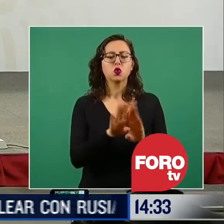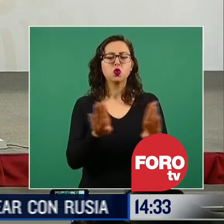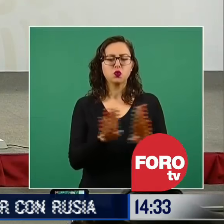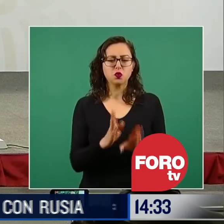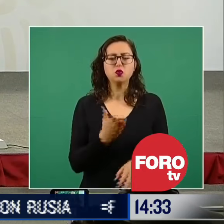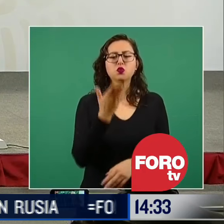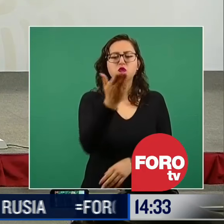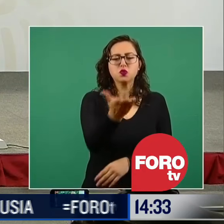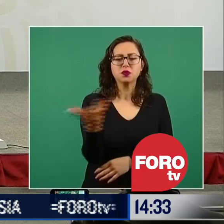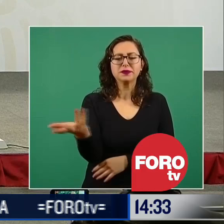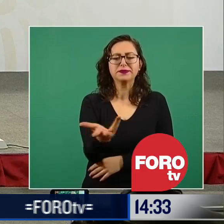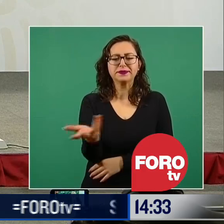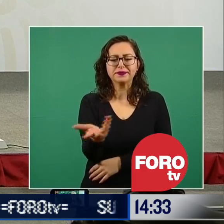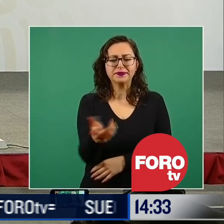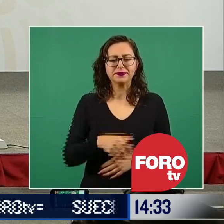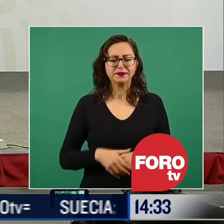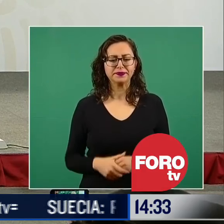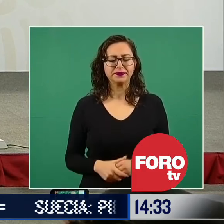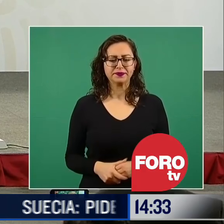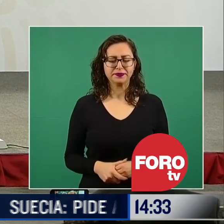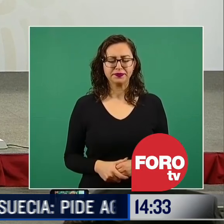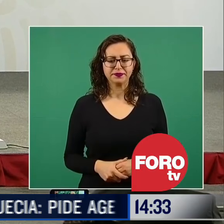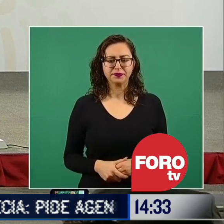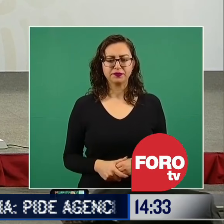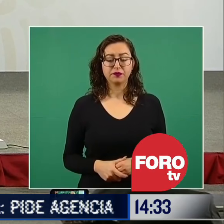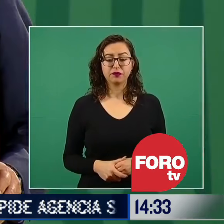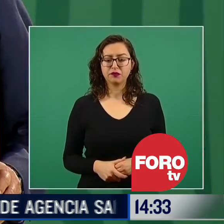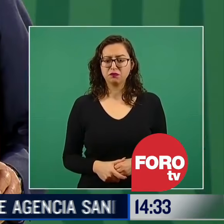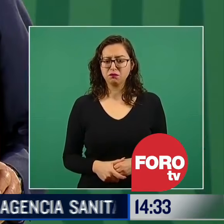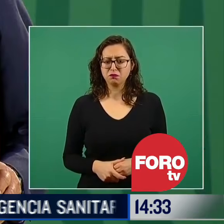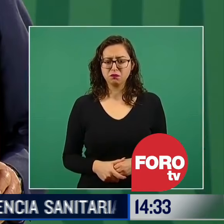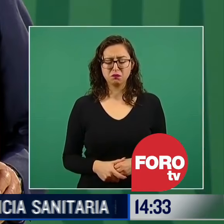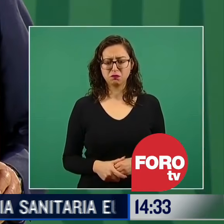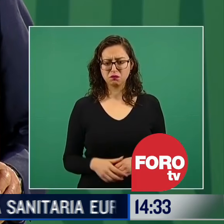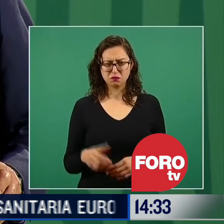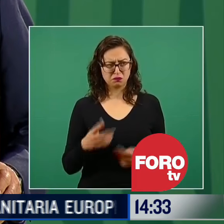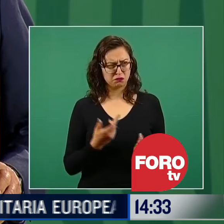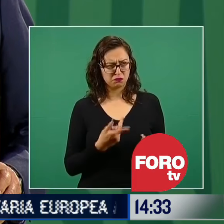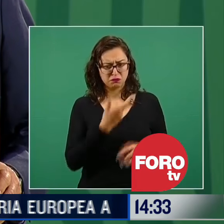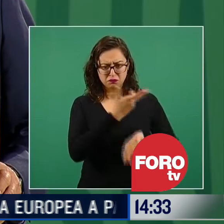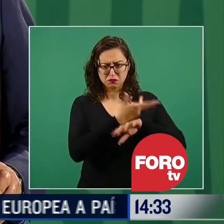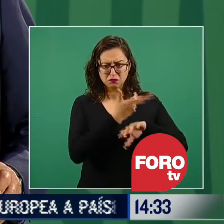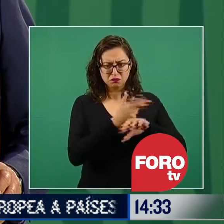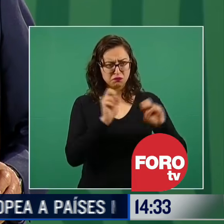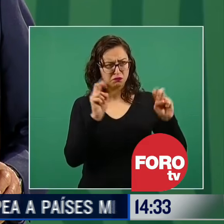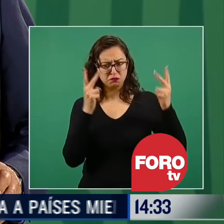Bueno, es muy buena la relación con el nuevo gobierno.